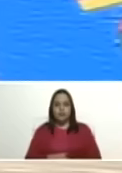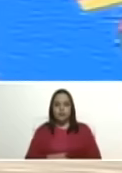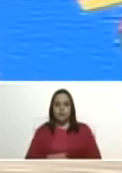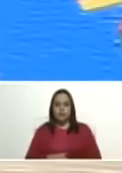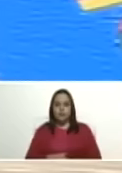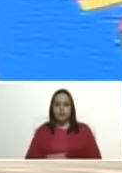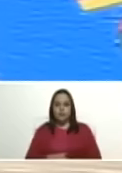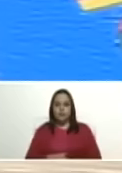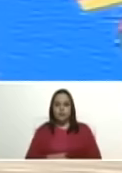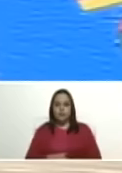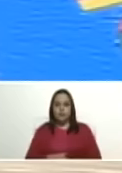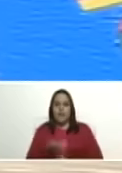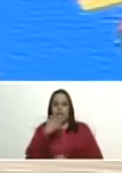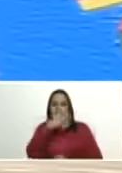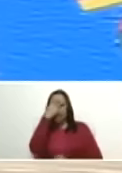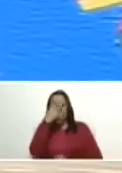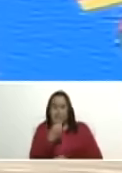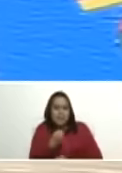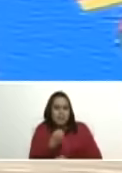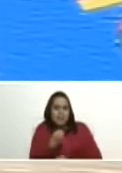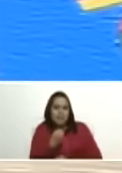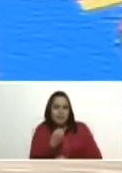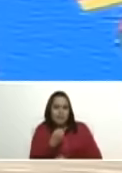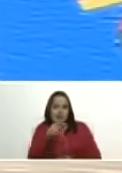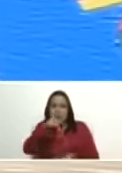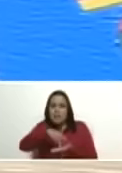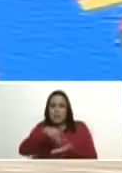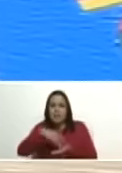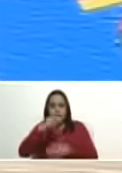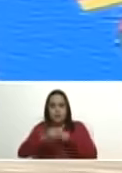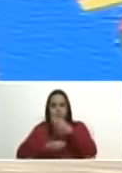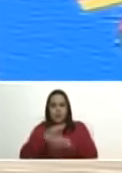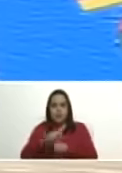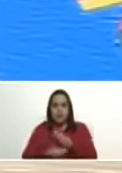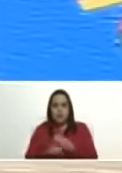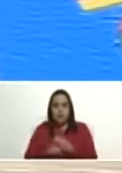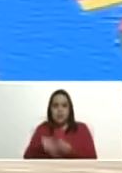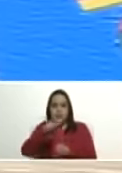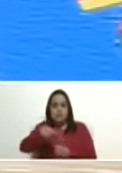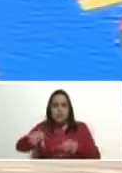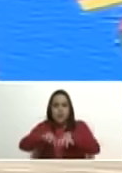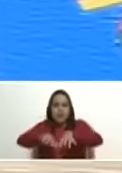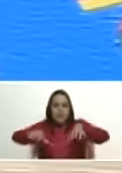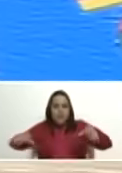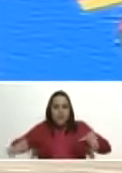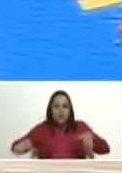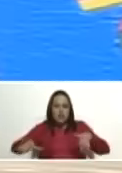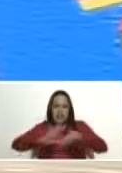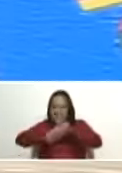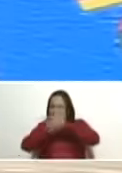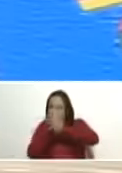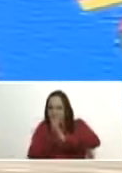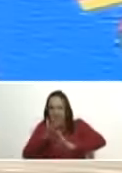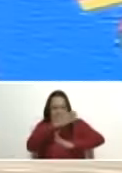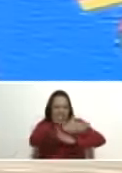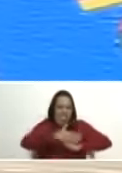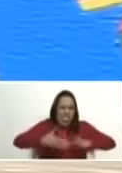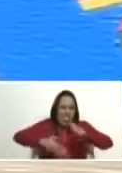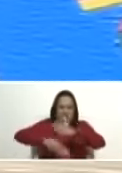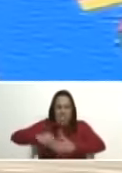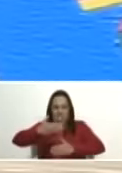Es triste el papel que jugaron quienes dividieron, descuartizaron y